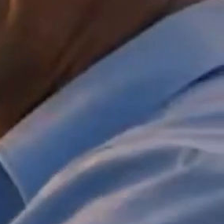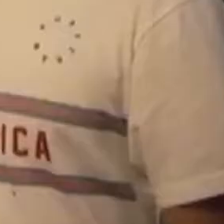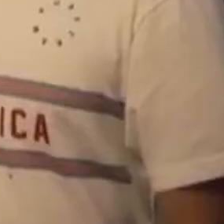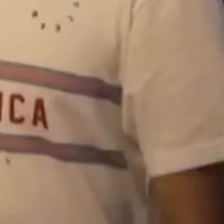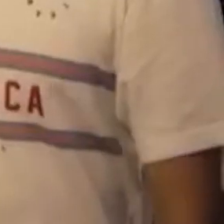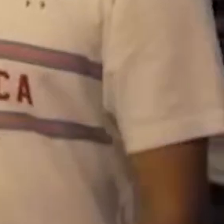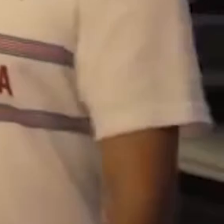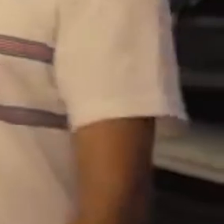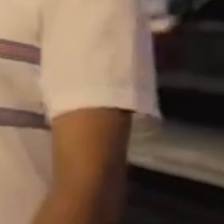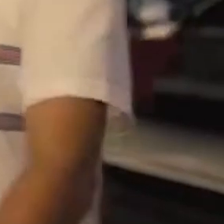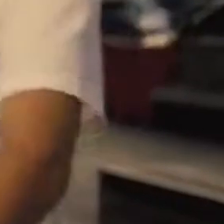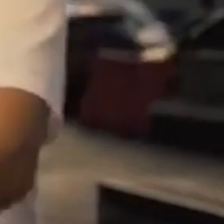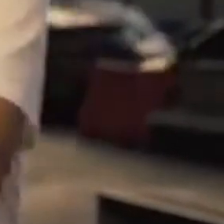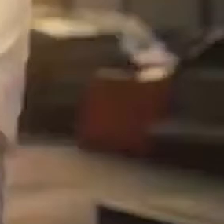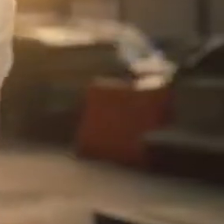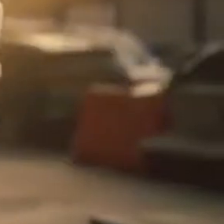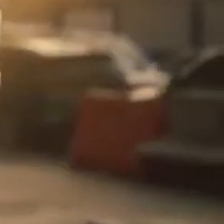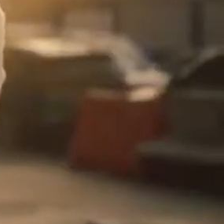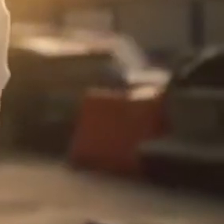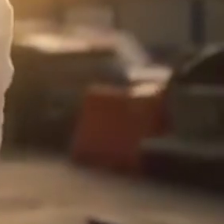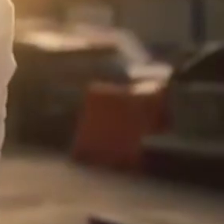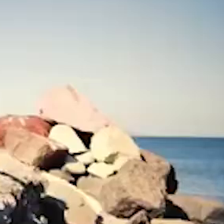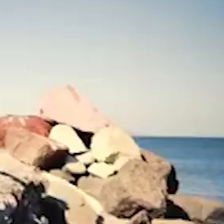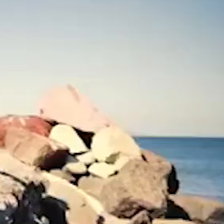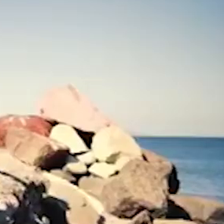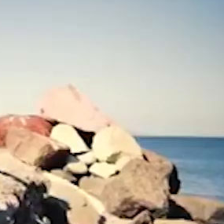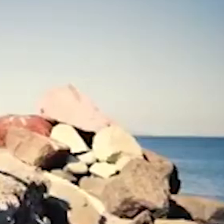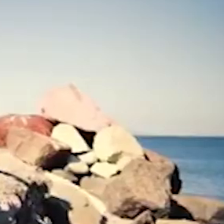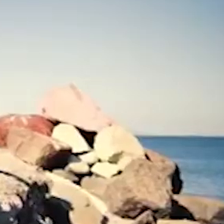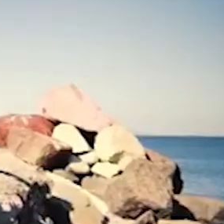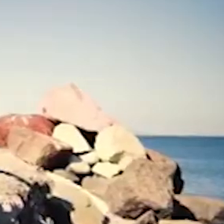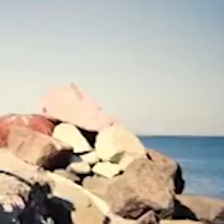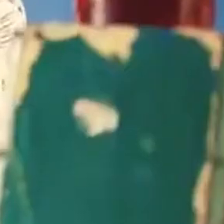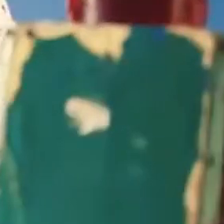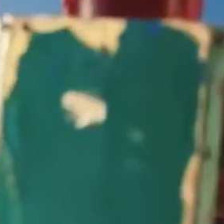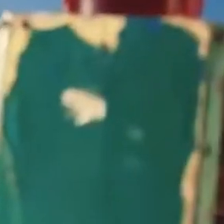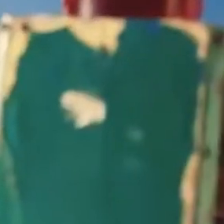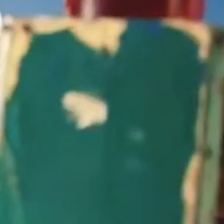A mí no me da igual perder el respeto que nos caracteriza.